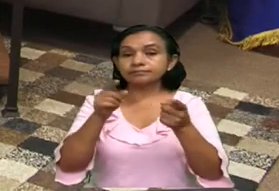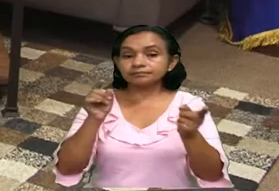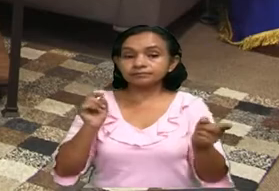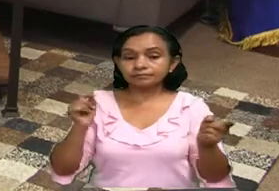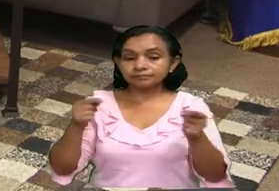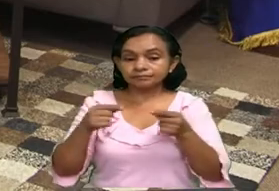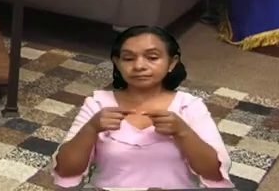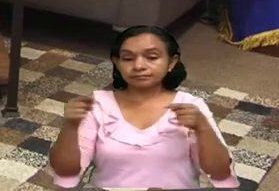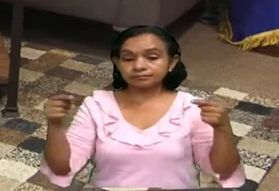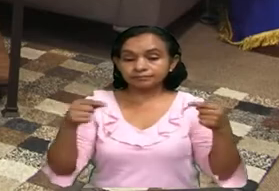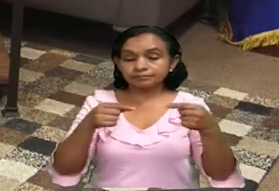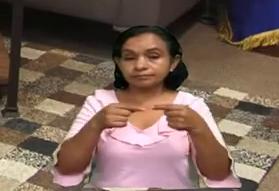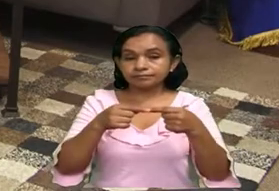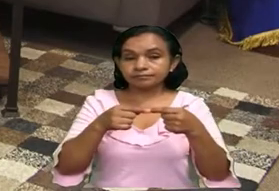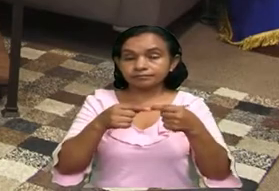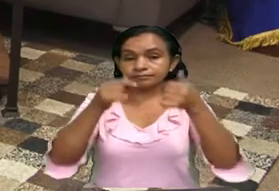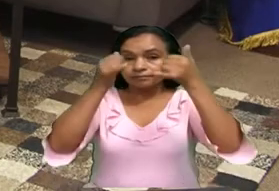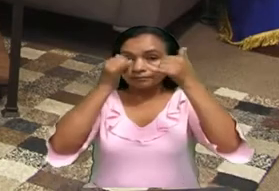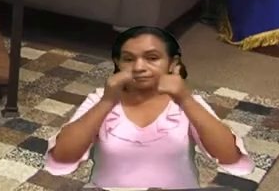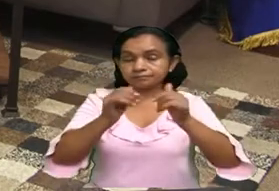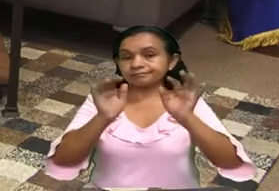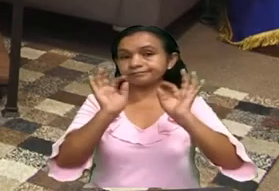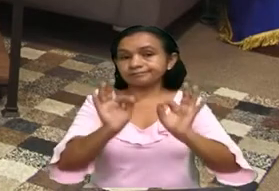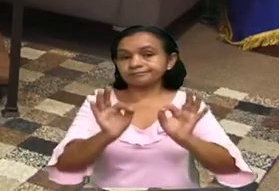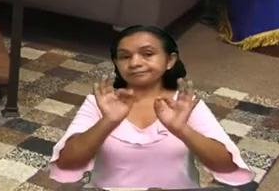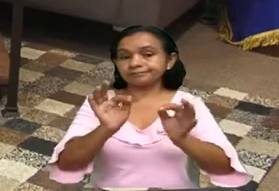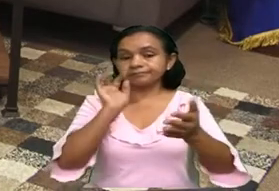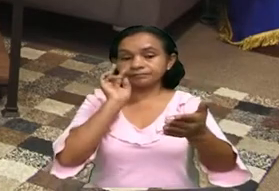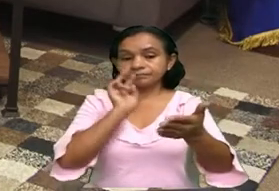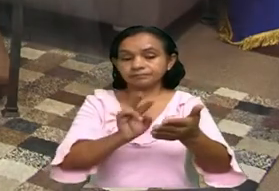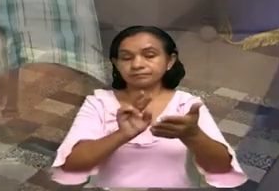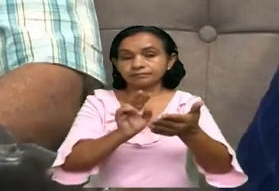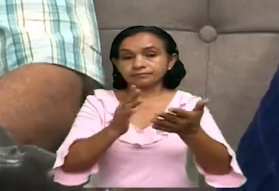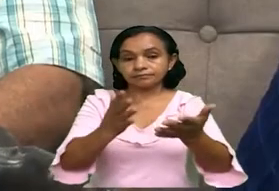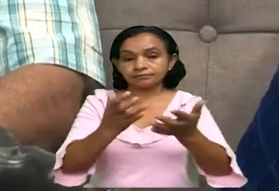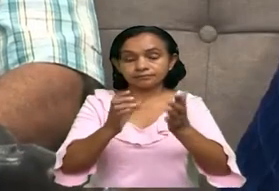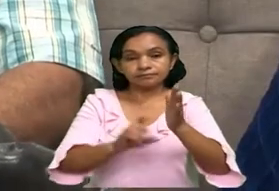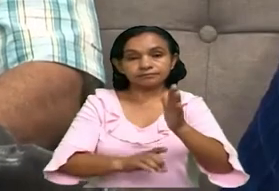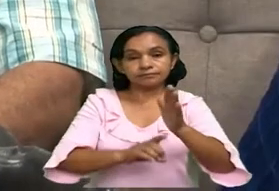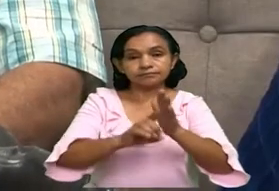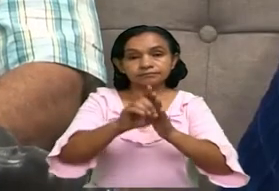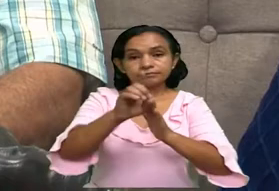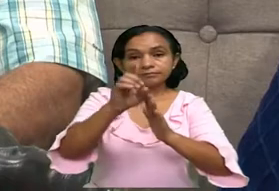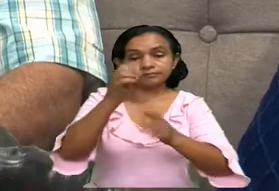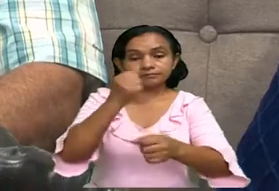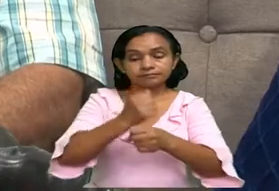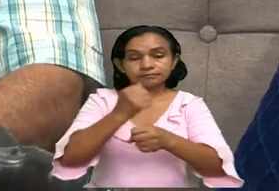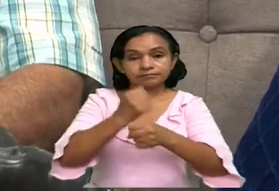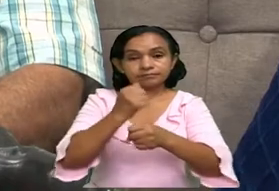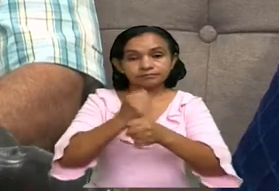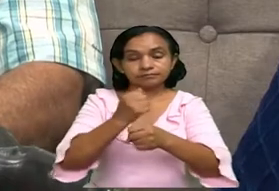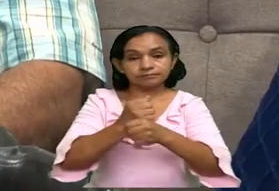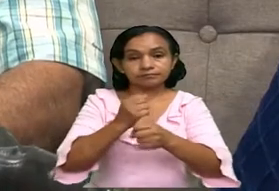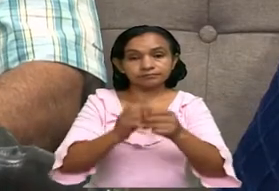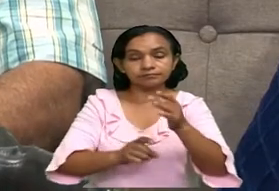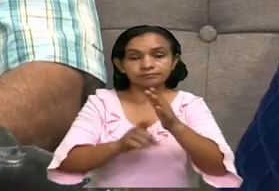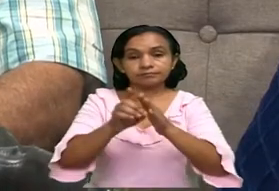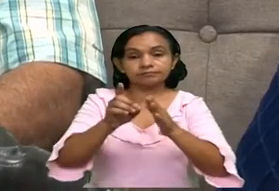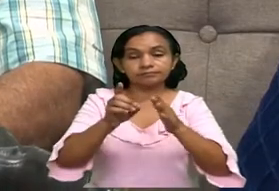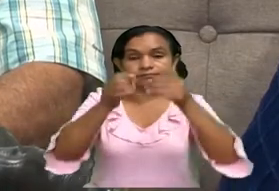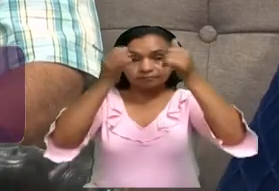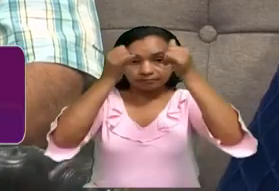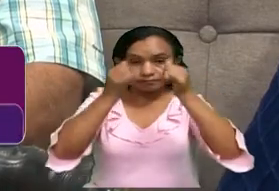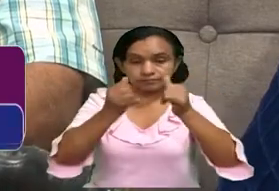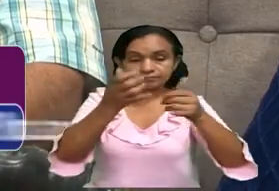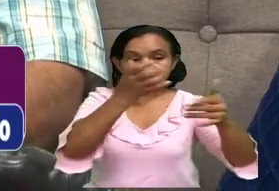Ganadería está muy, muy bien identificado, que es elevar la productividad del sector ganadero. Entonces,